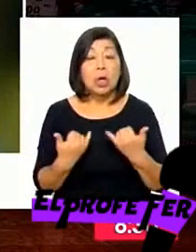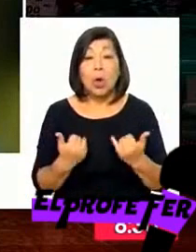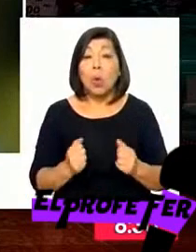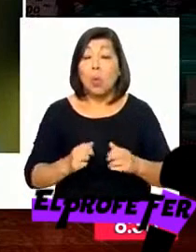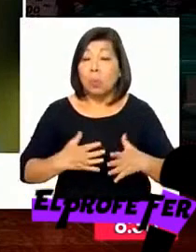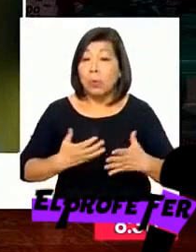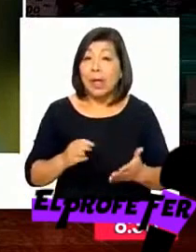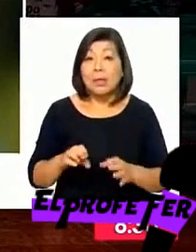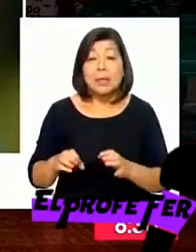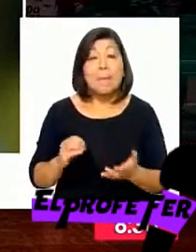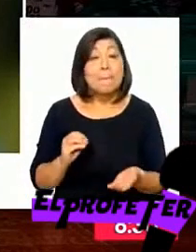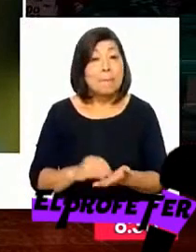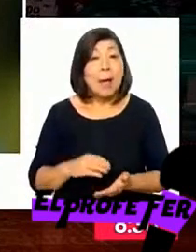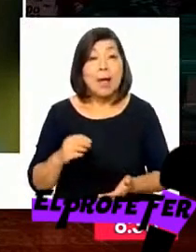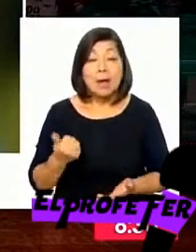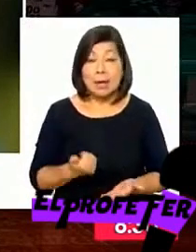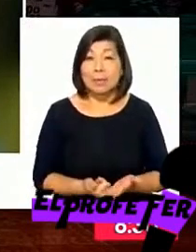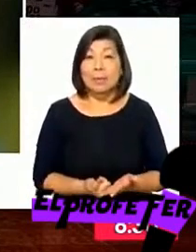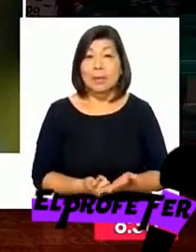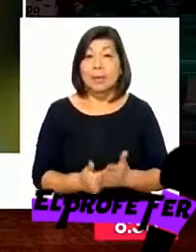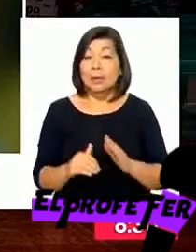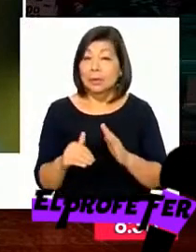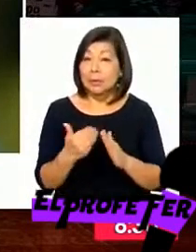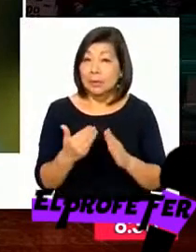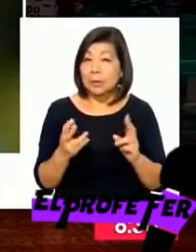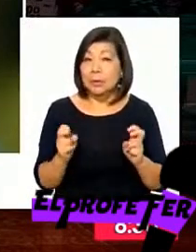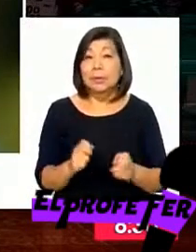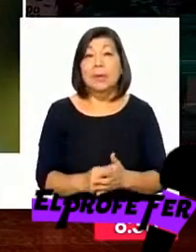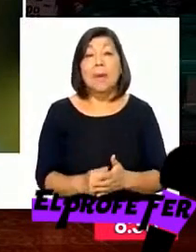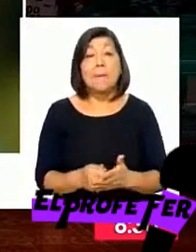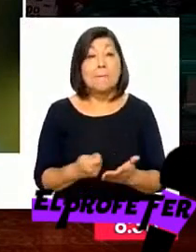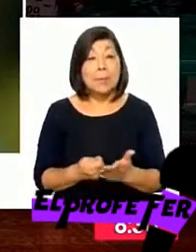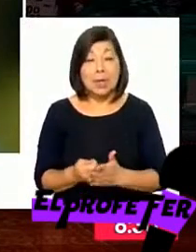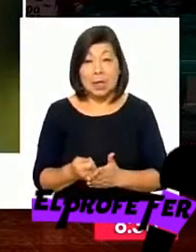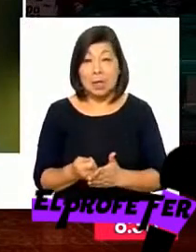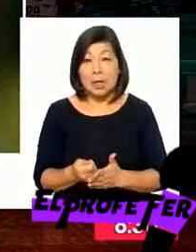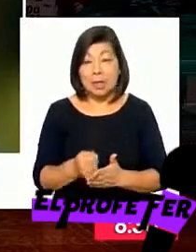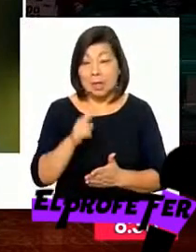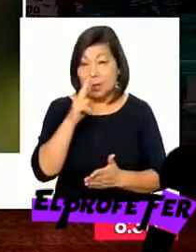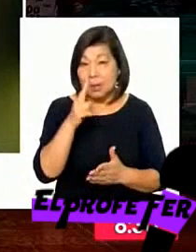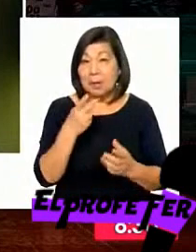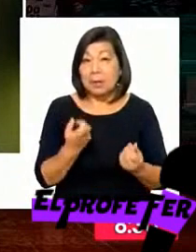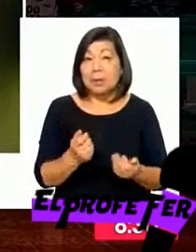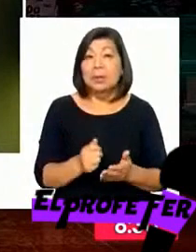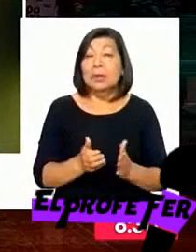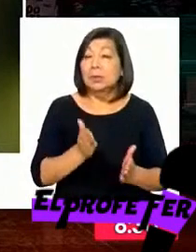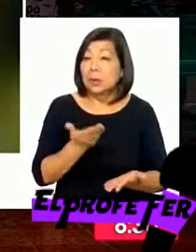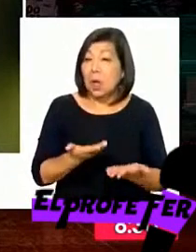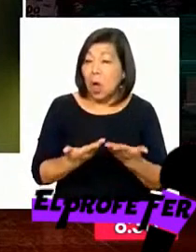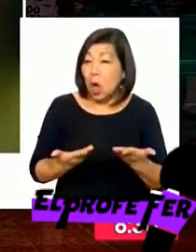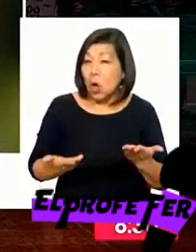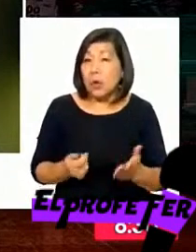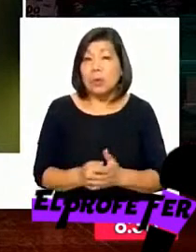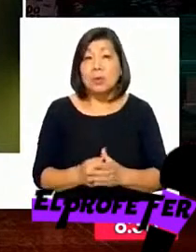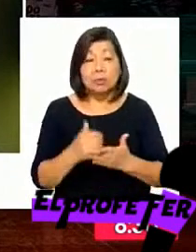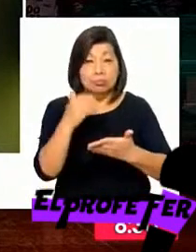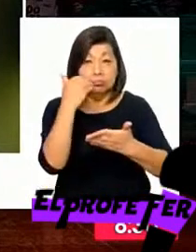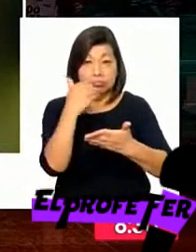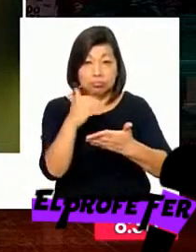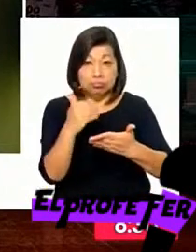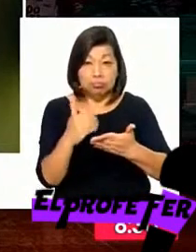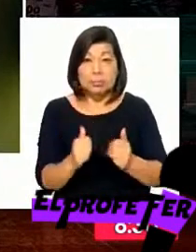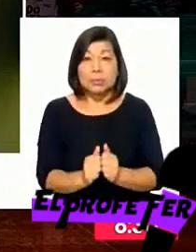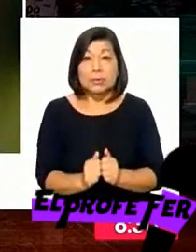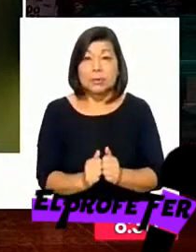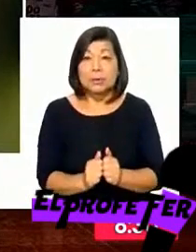se puedan hacer muy rápido. Tenemos la plataforma que se llama Perú Compras, que permite para ciertos productos que están registrados y